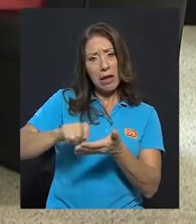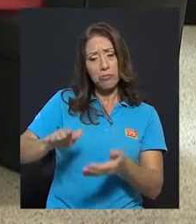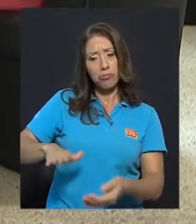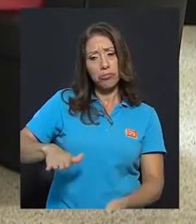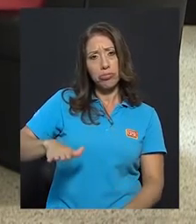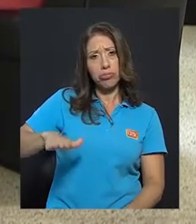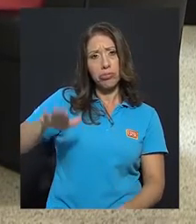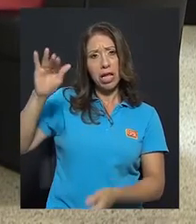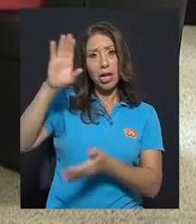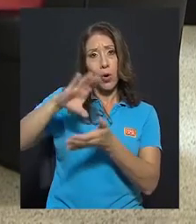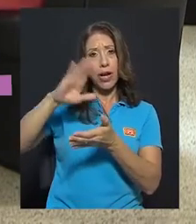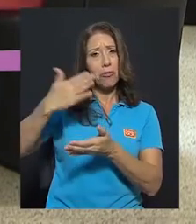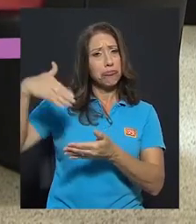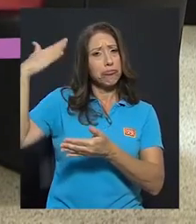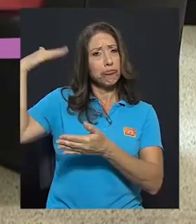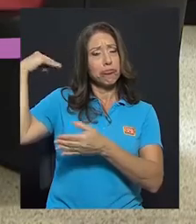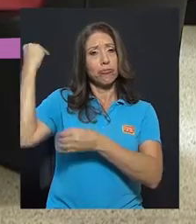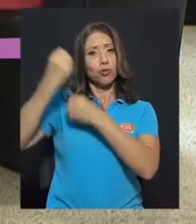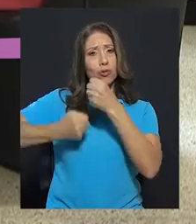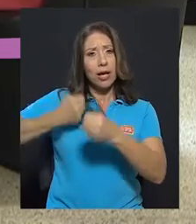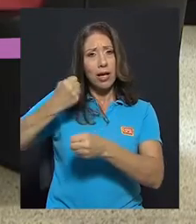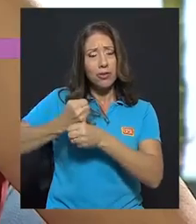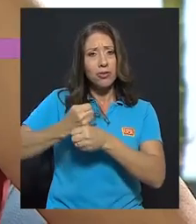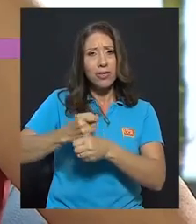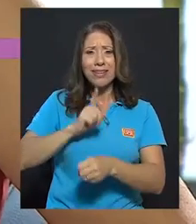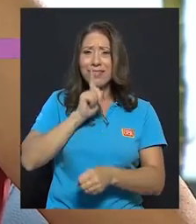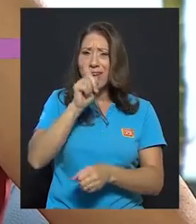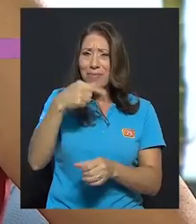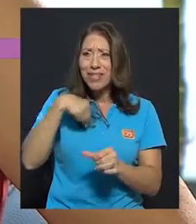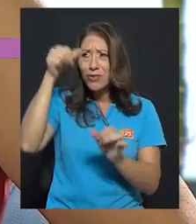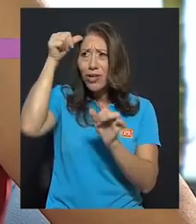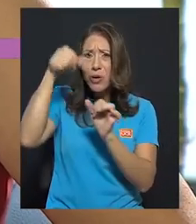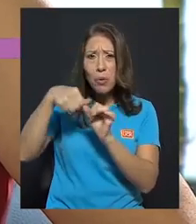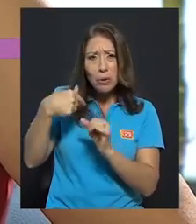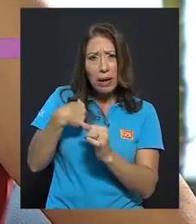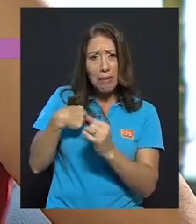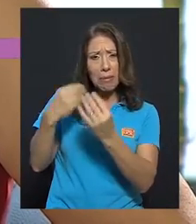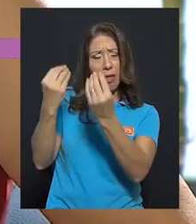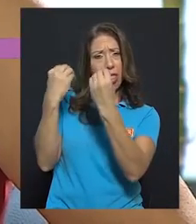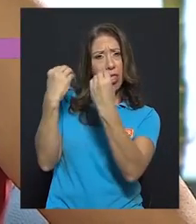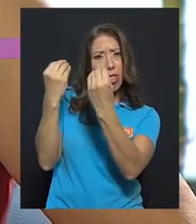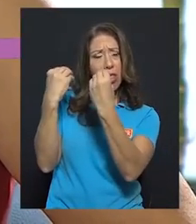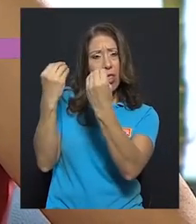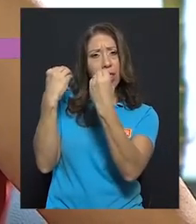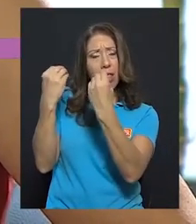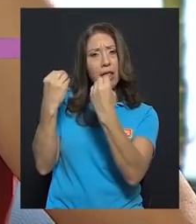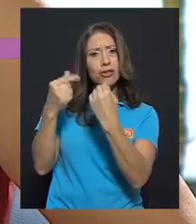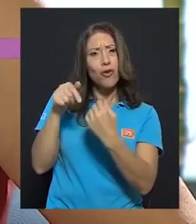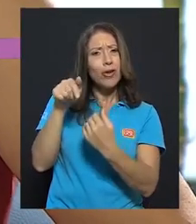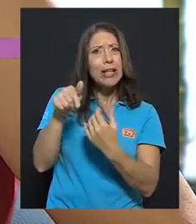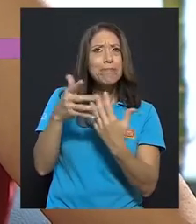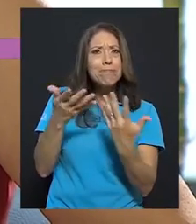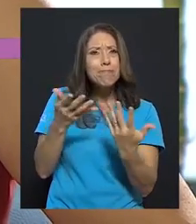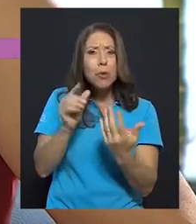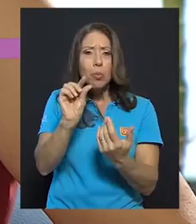el colegio hace muchos años, yo realmente lo que recuerdo que a mí me enseñaron